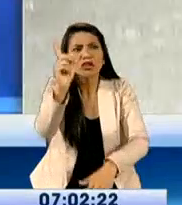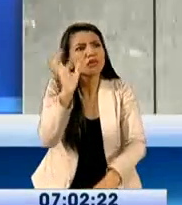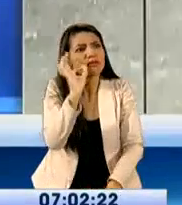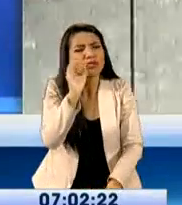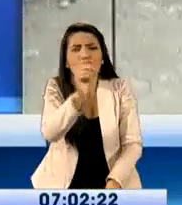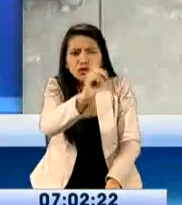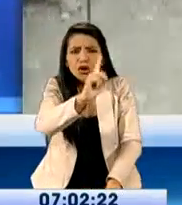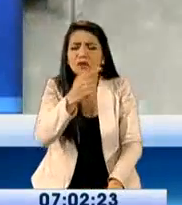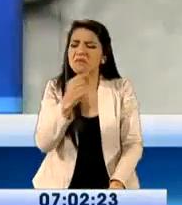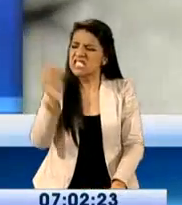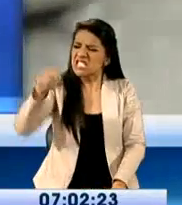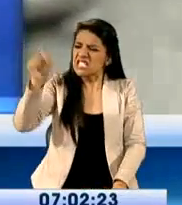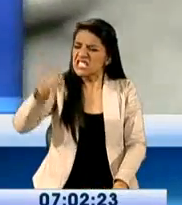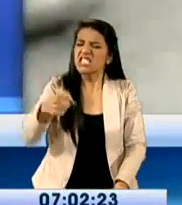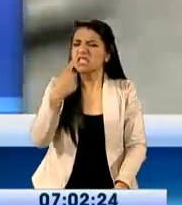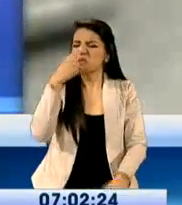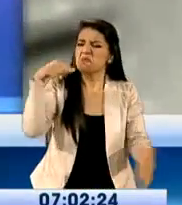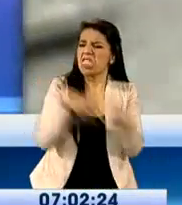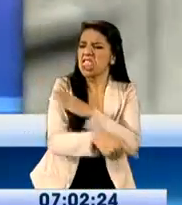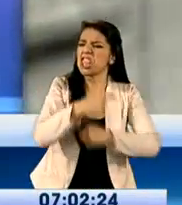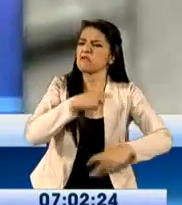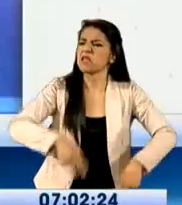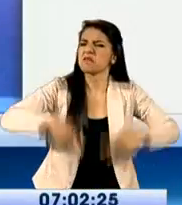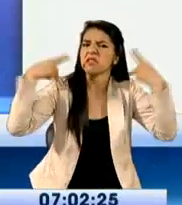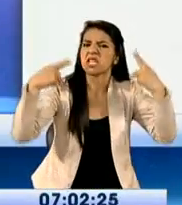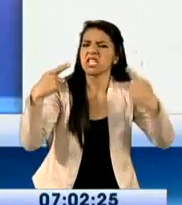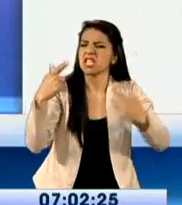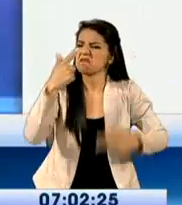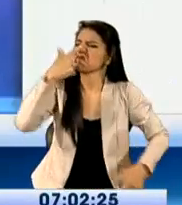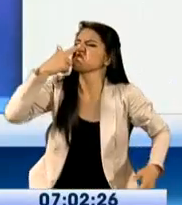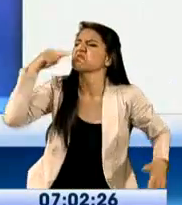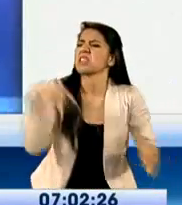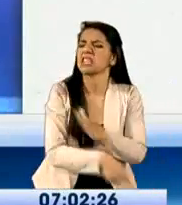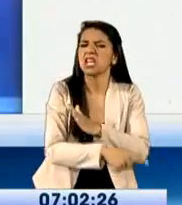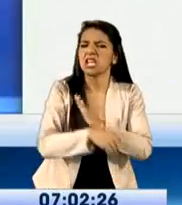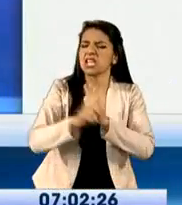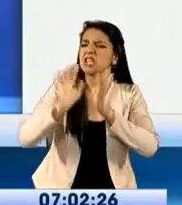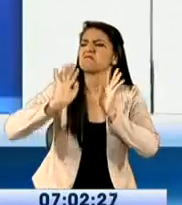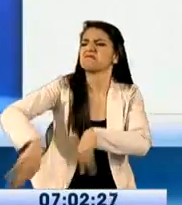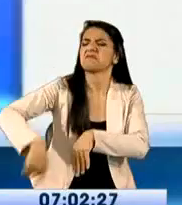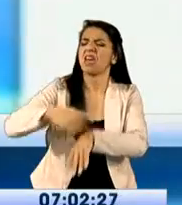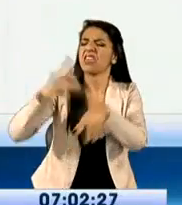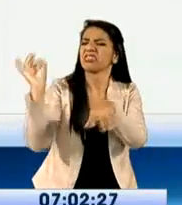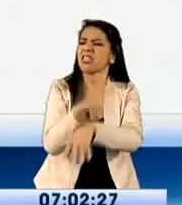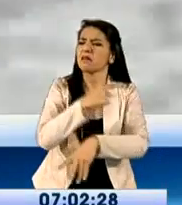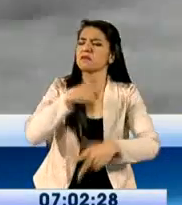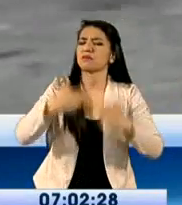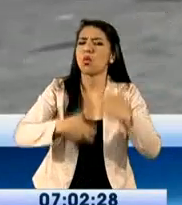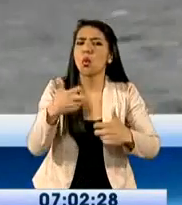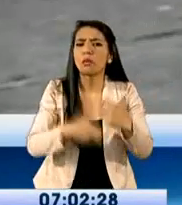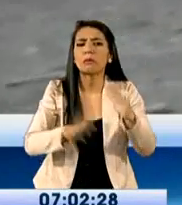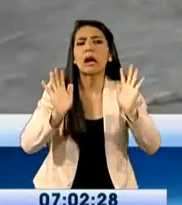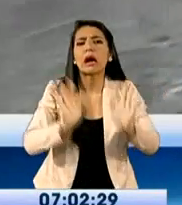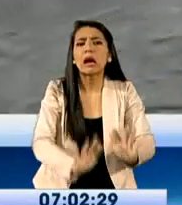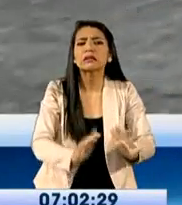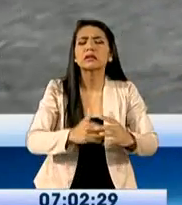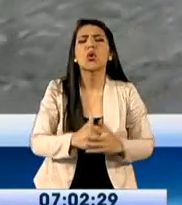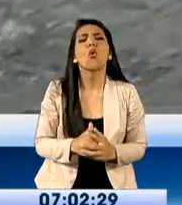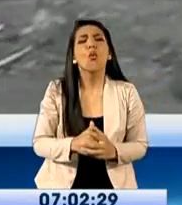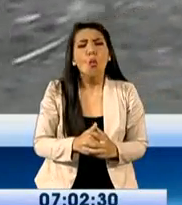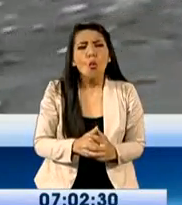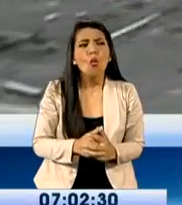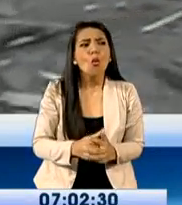consumiendo. Él me decía, sí, no te metas en mi vida, no, a tú no te interesa, es mi vida, es mi problema. Apenas 13 años y todo